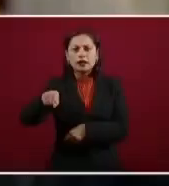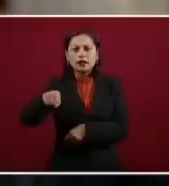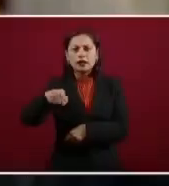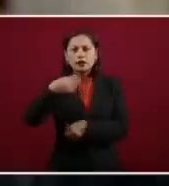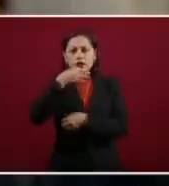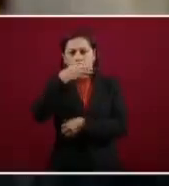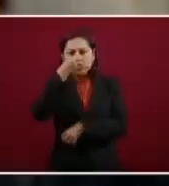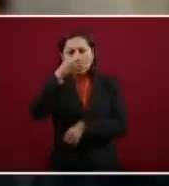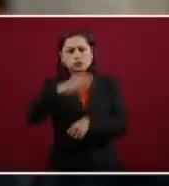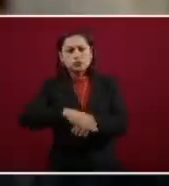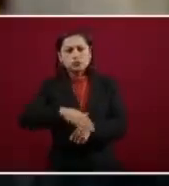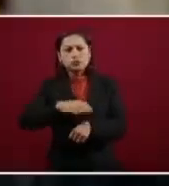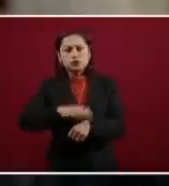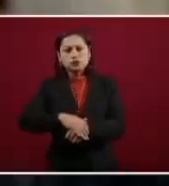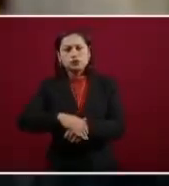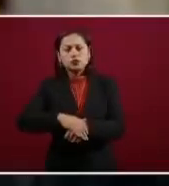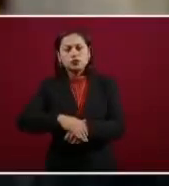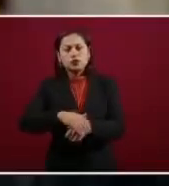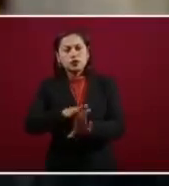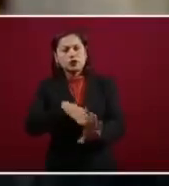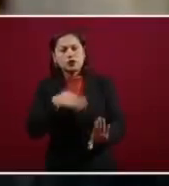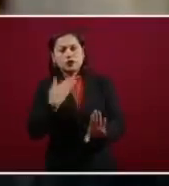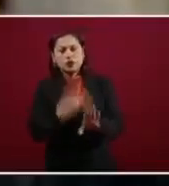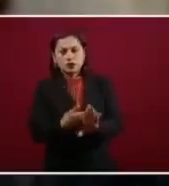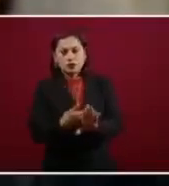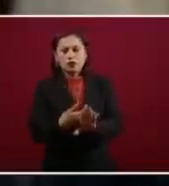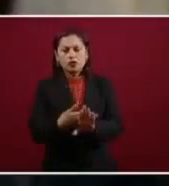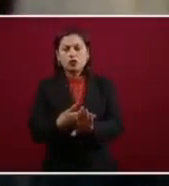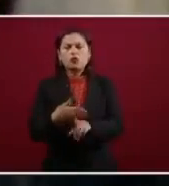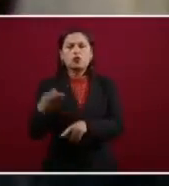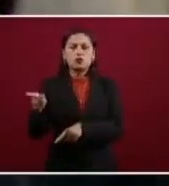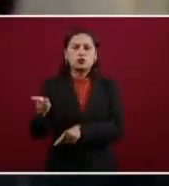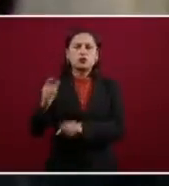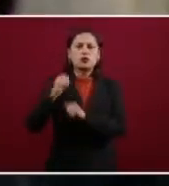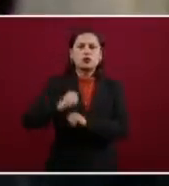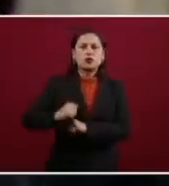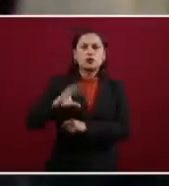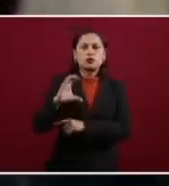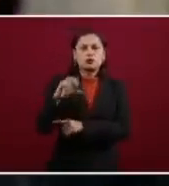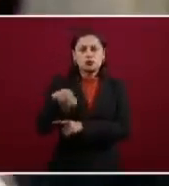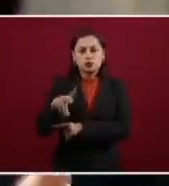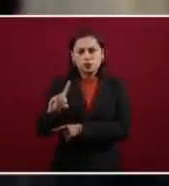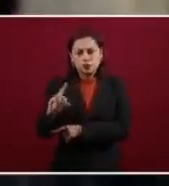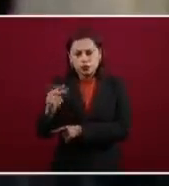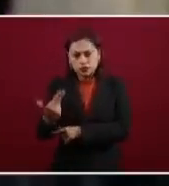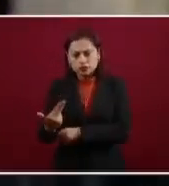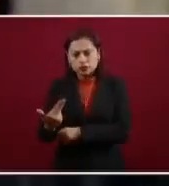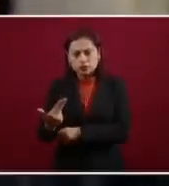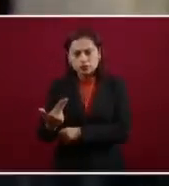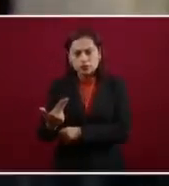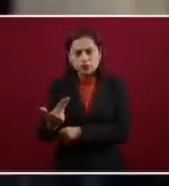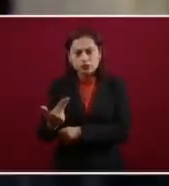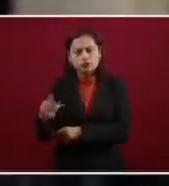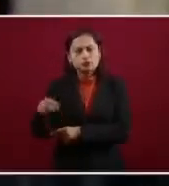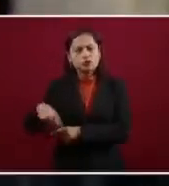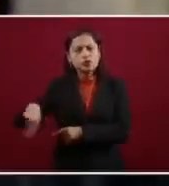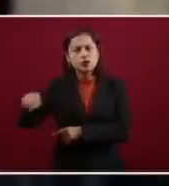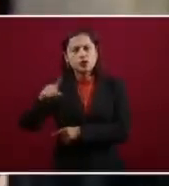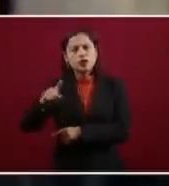la actual presidenta de la comisión nacional de derechos humanos desconociendo los